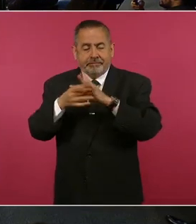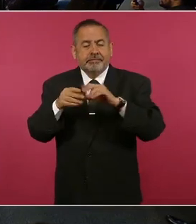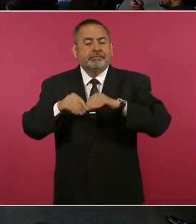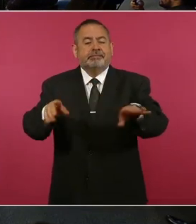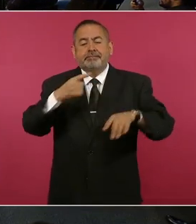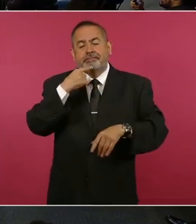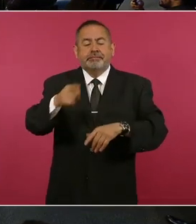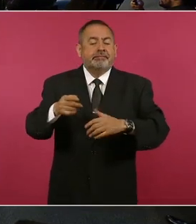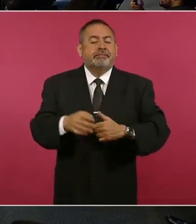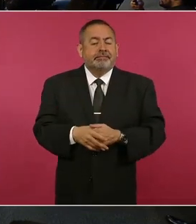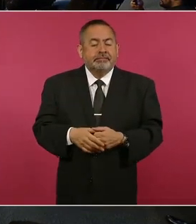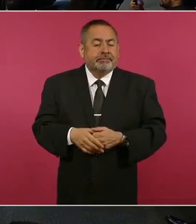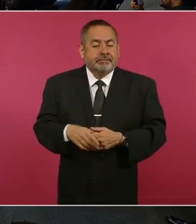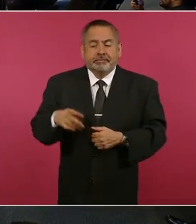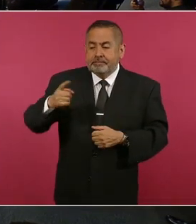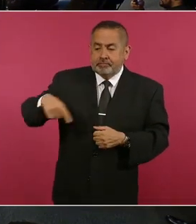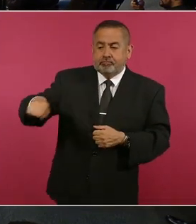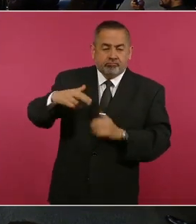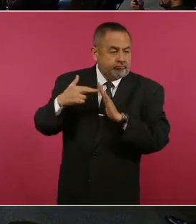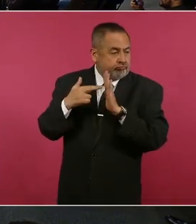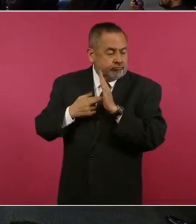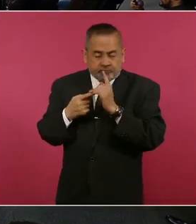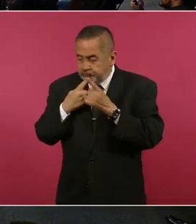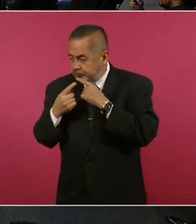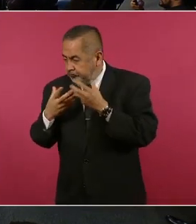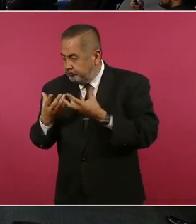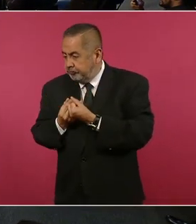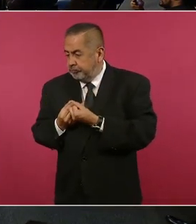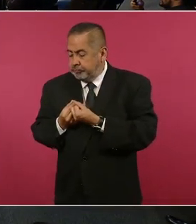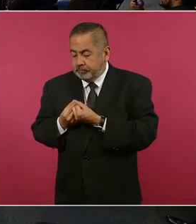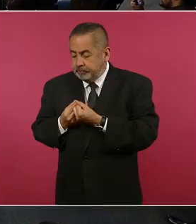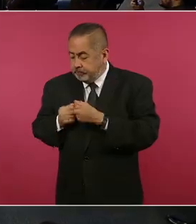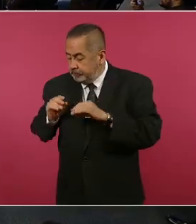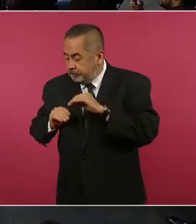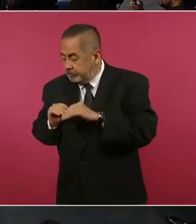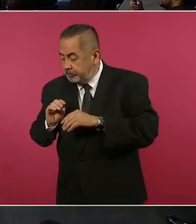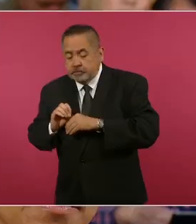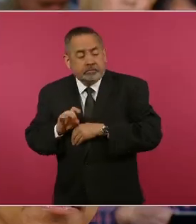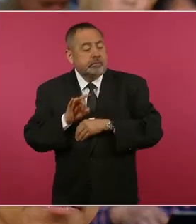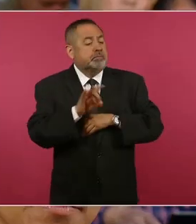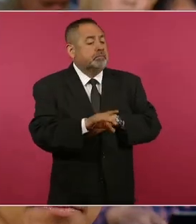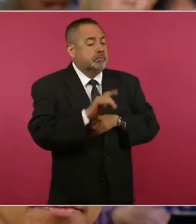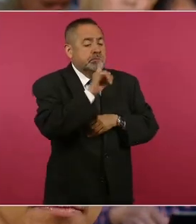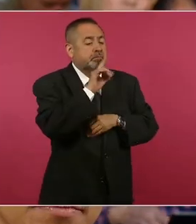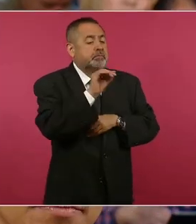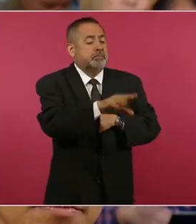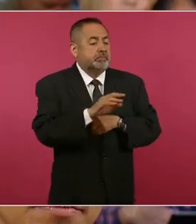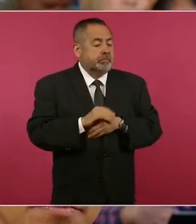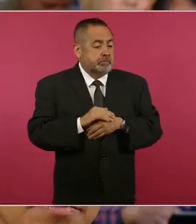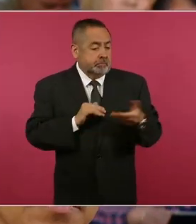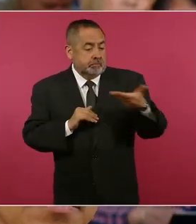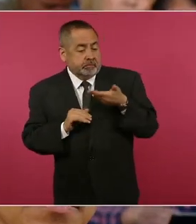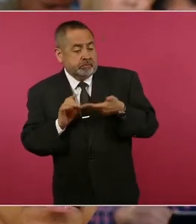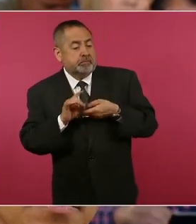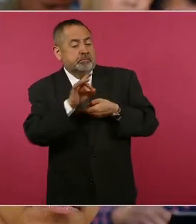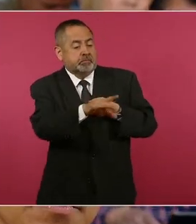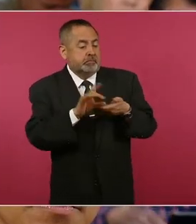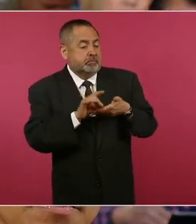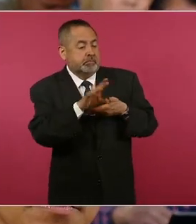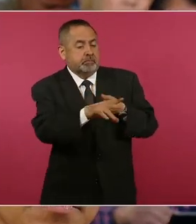que crearon un protocolo para dar una versión o la misma respuesta siempre que la COBAJ solicitara información,